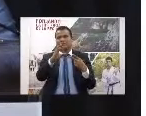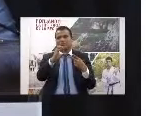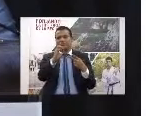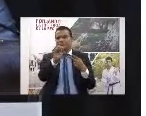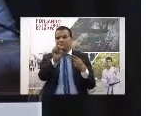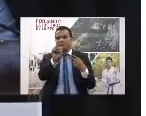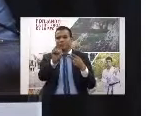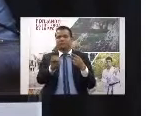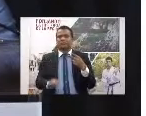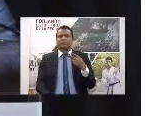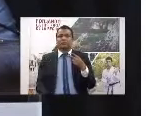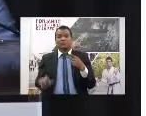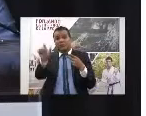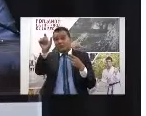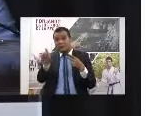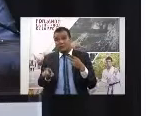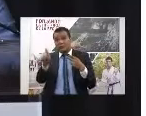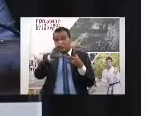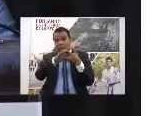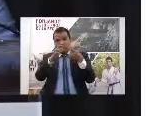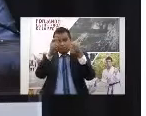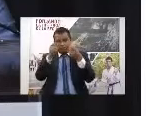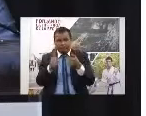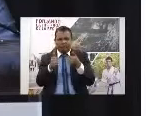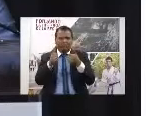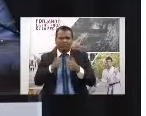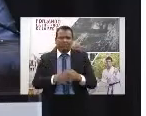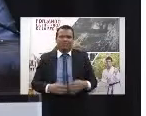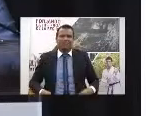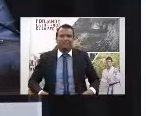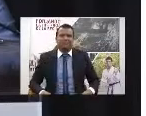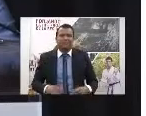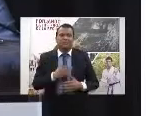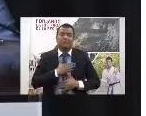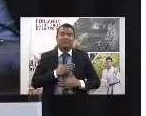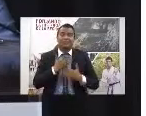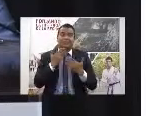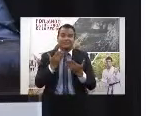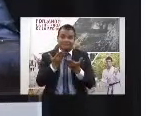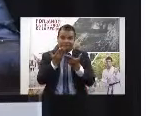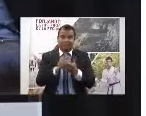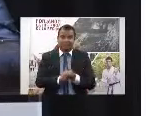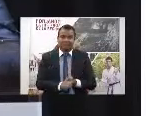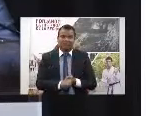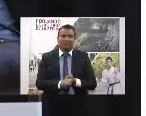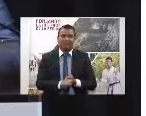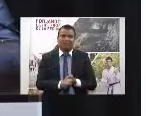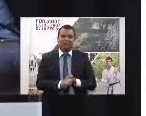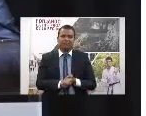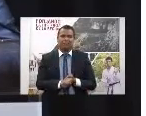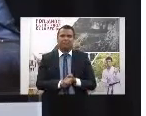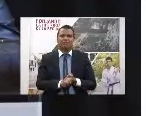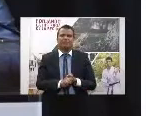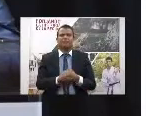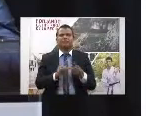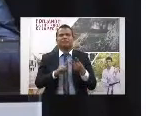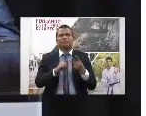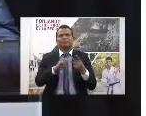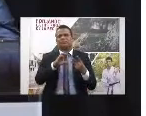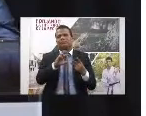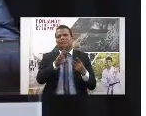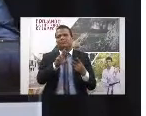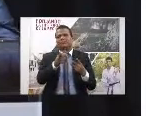Cortés Camacho, uno de los mejores graduandos de esta ceremonia. Felicitaciones para él.